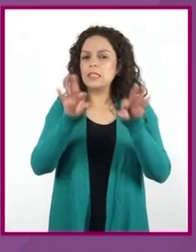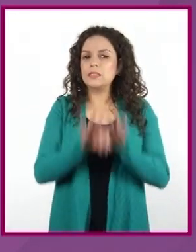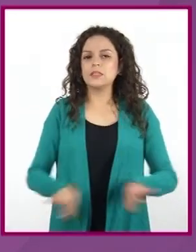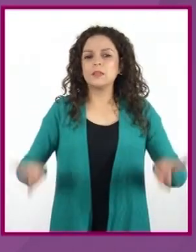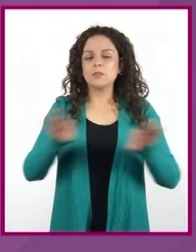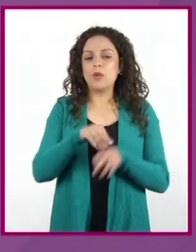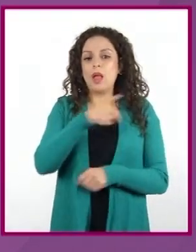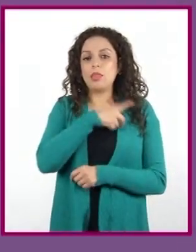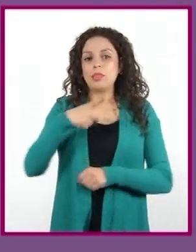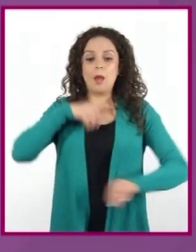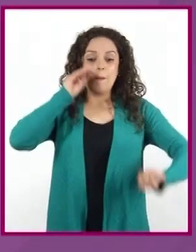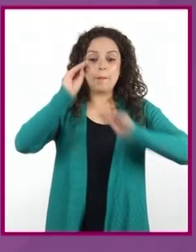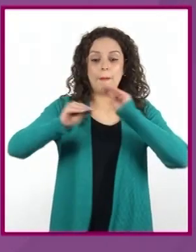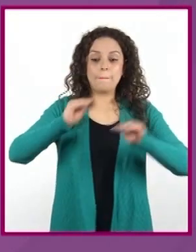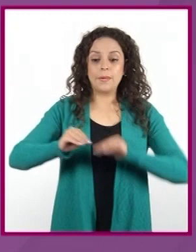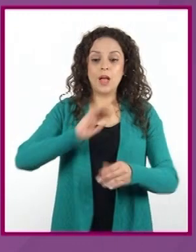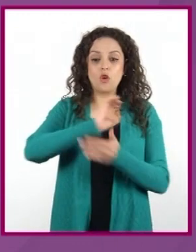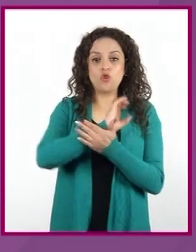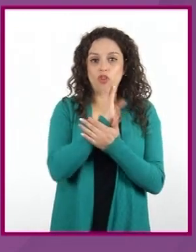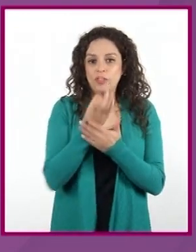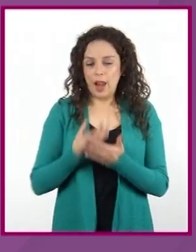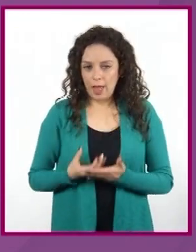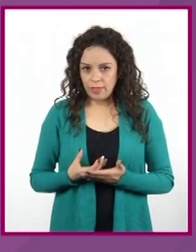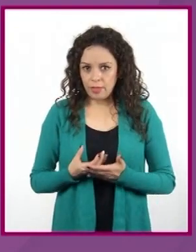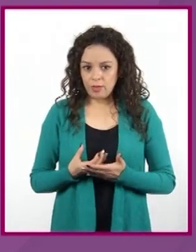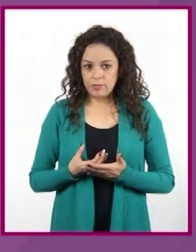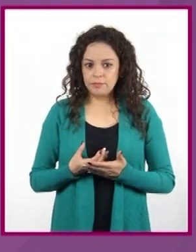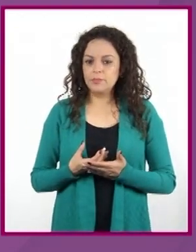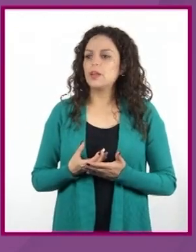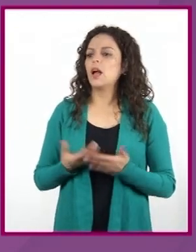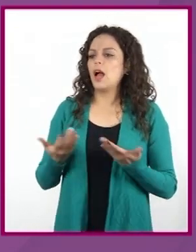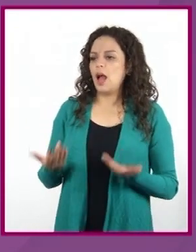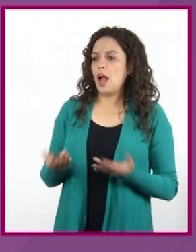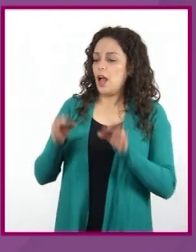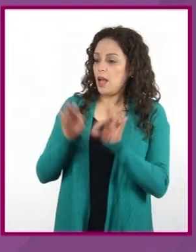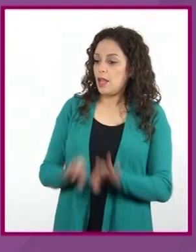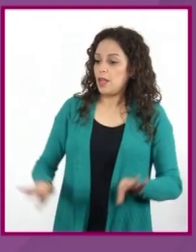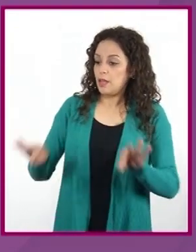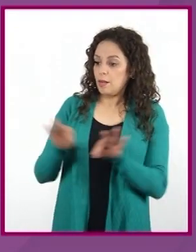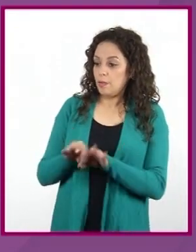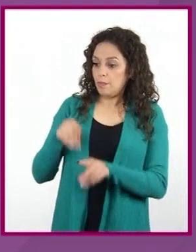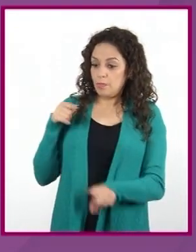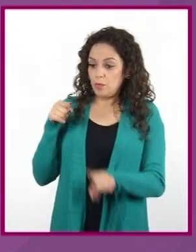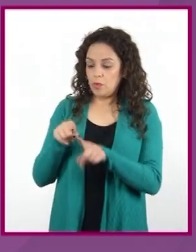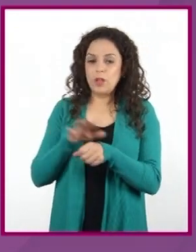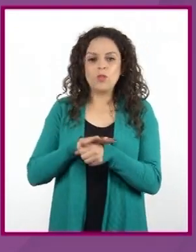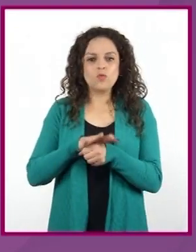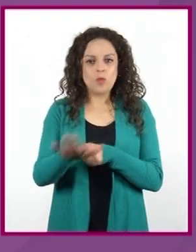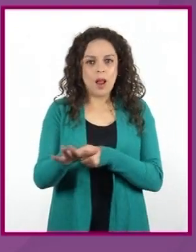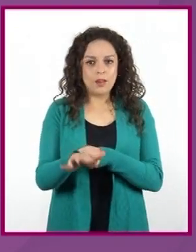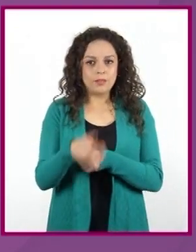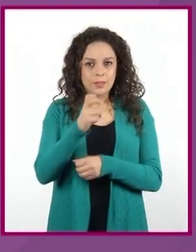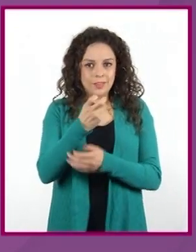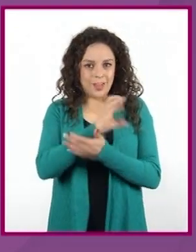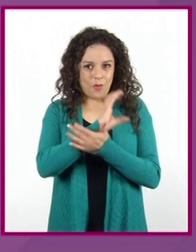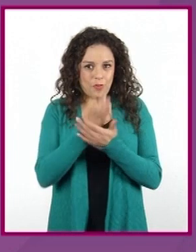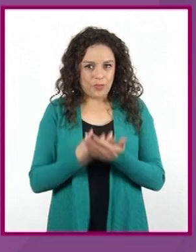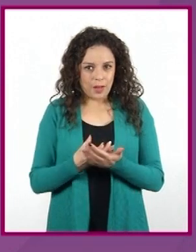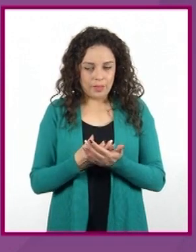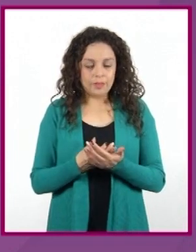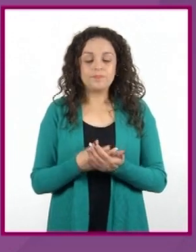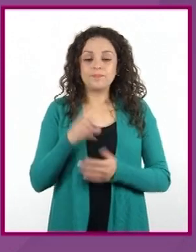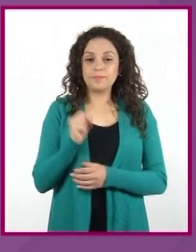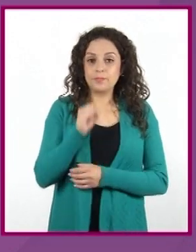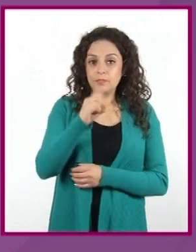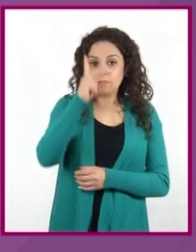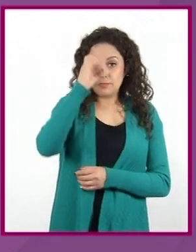de tener un contrato. Los elementos esenciales y fundamentales de un contrato son los siguientes: el consentimiento